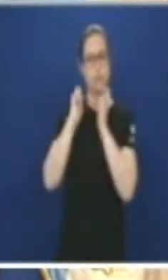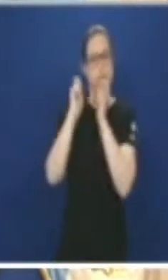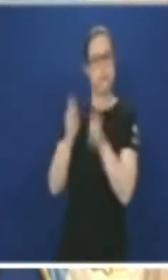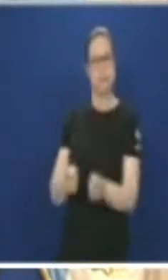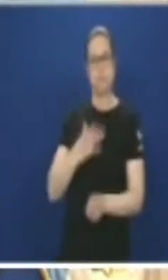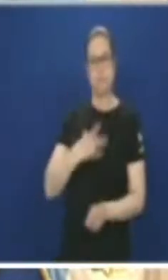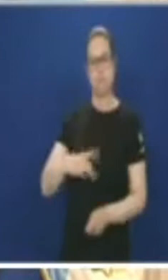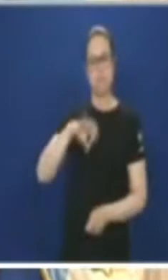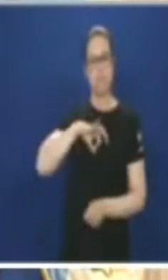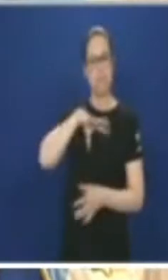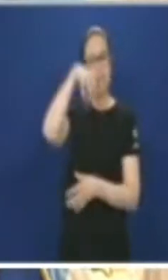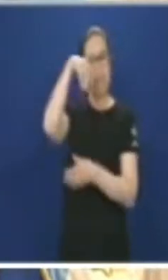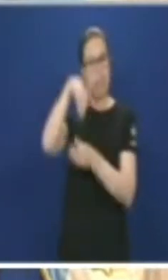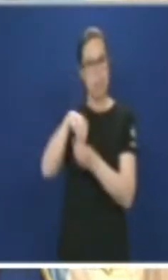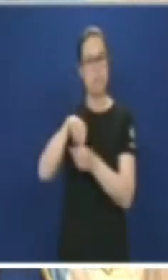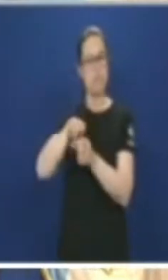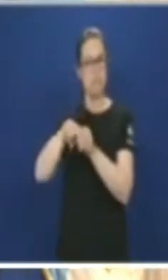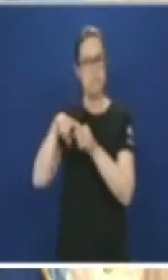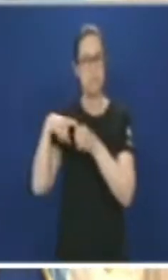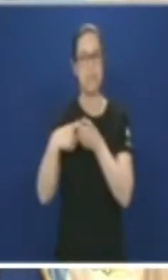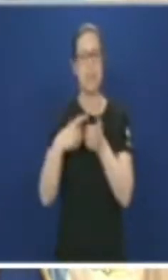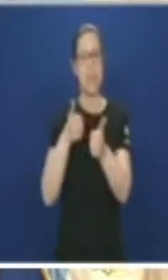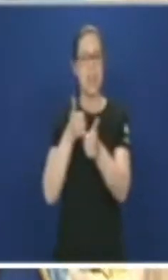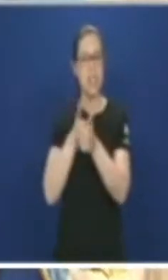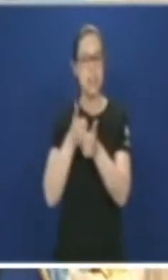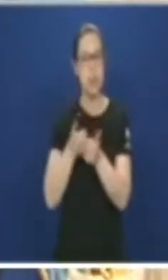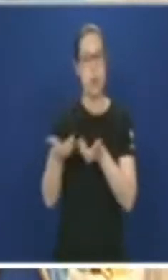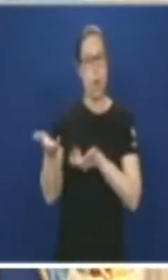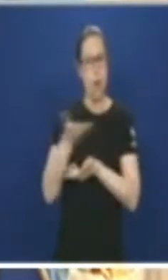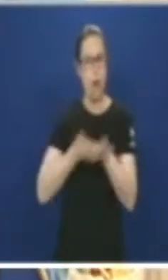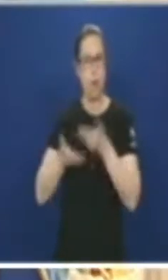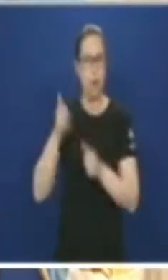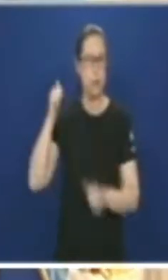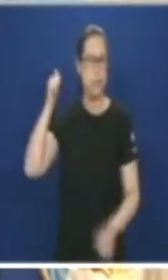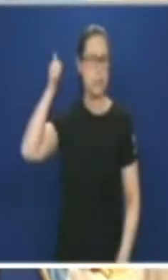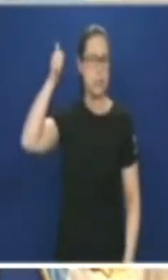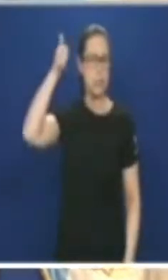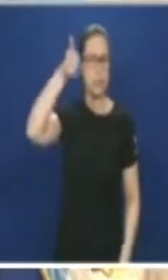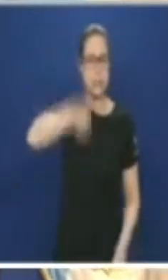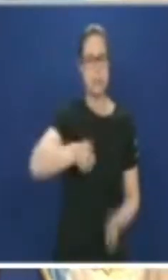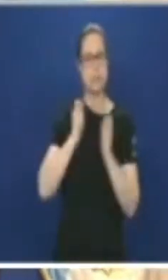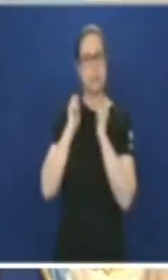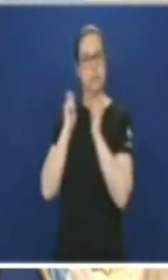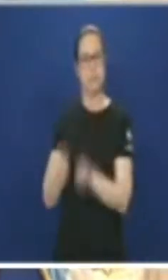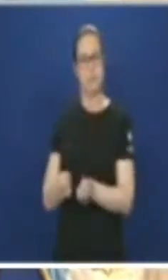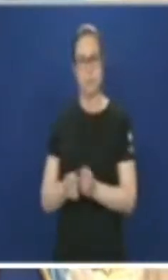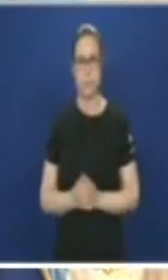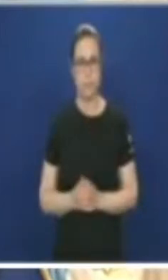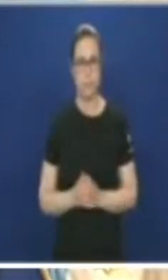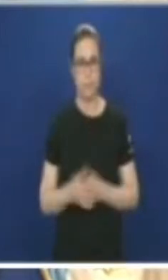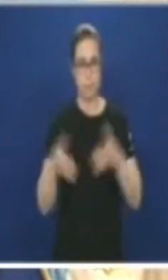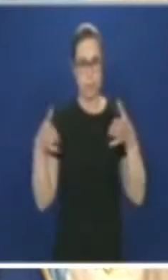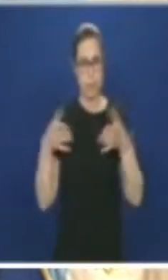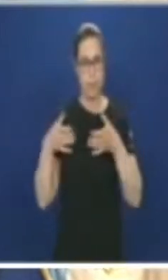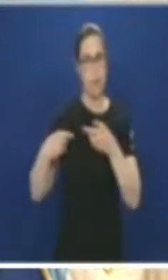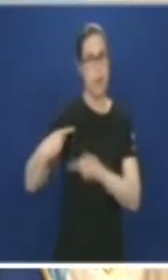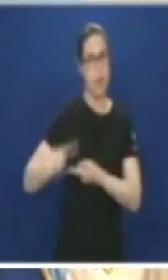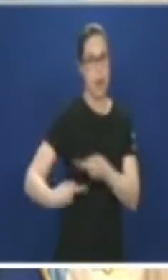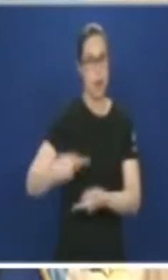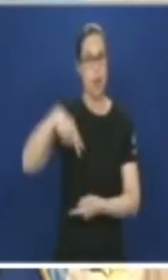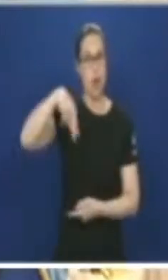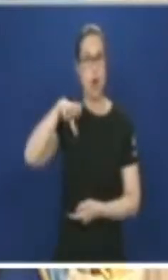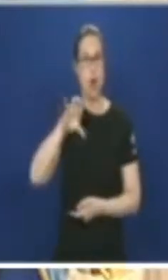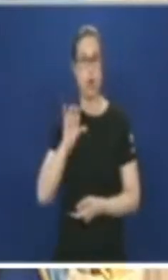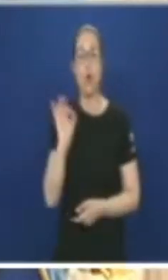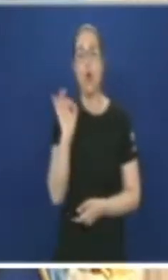seus integrantes, discípulos e colaboradores. Sexa a xeración nos, ou grupo